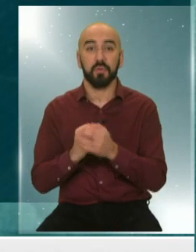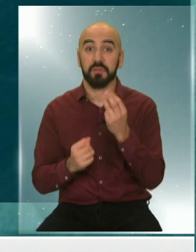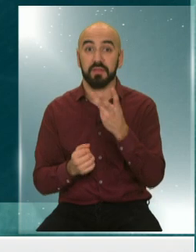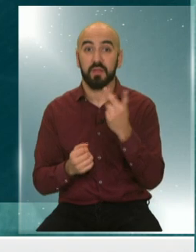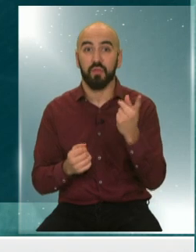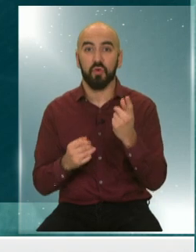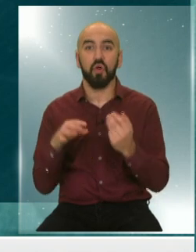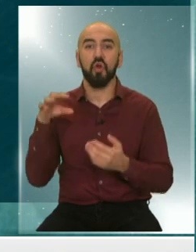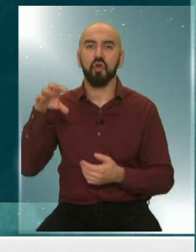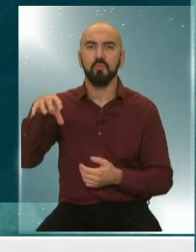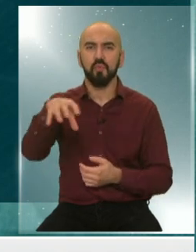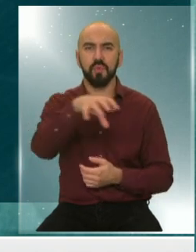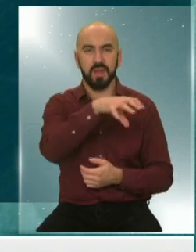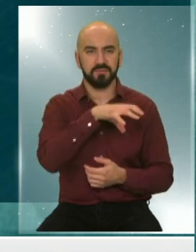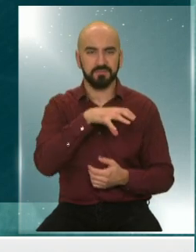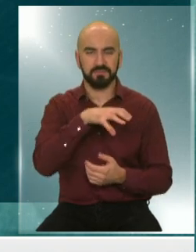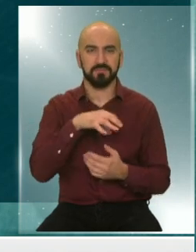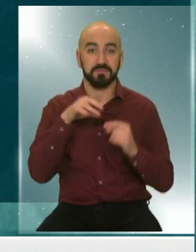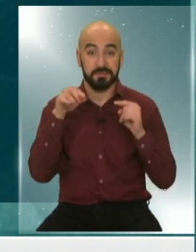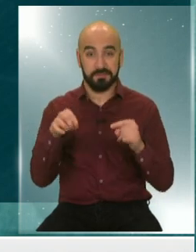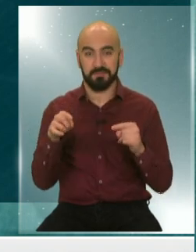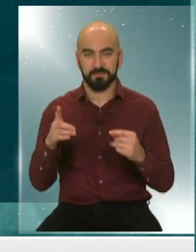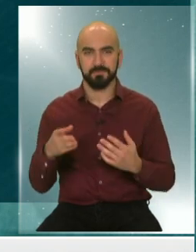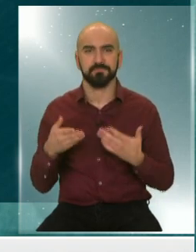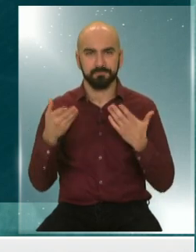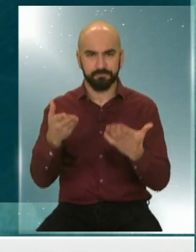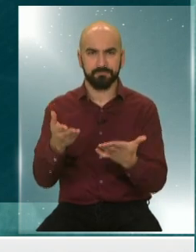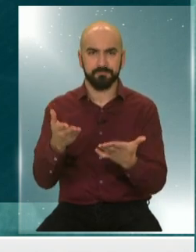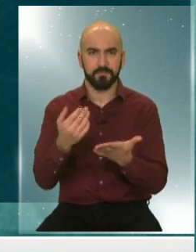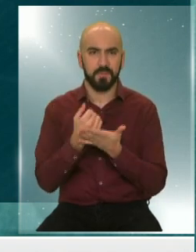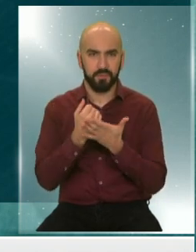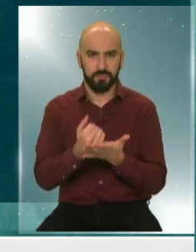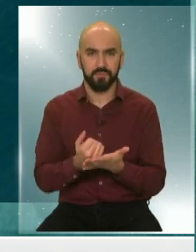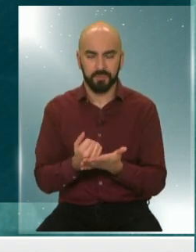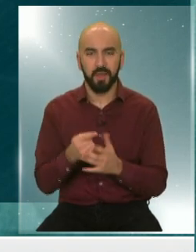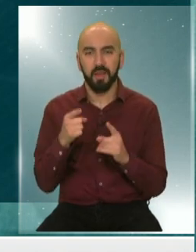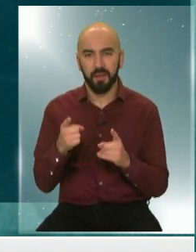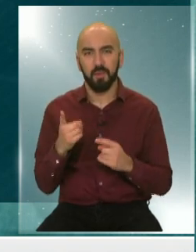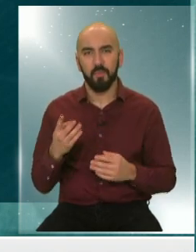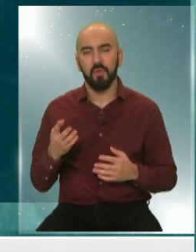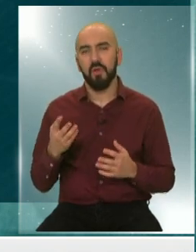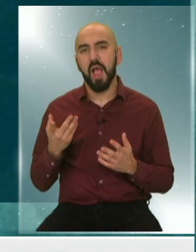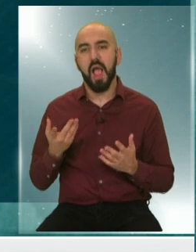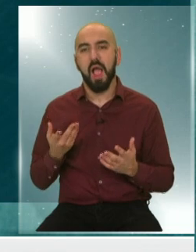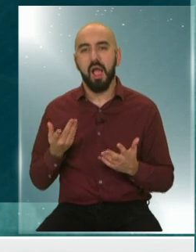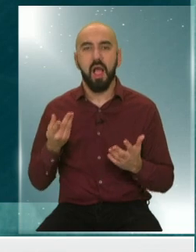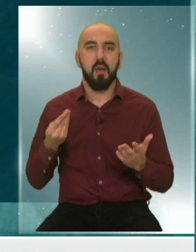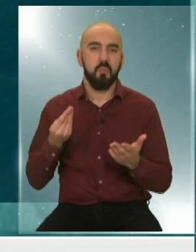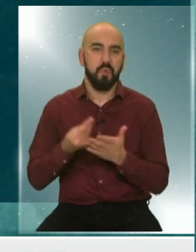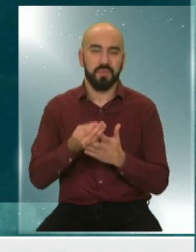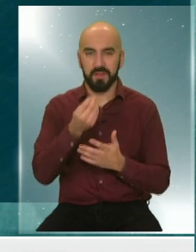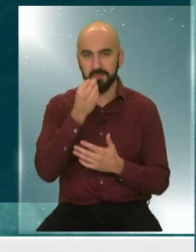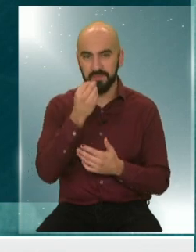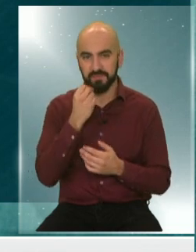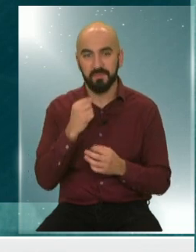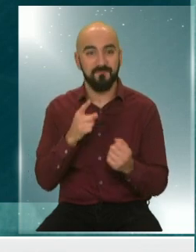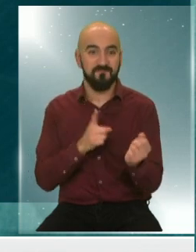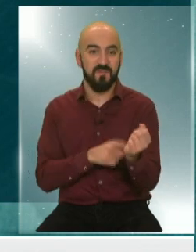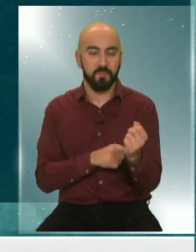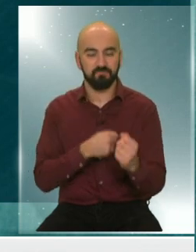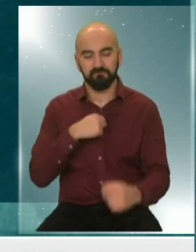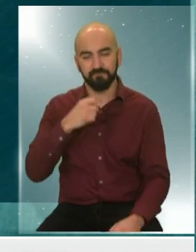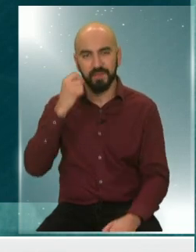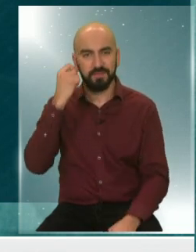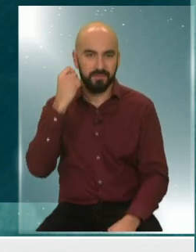mismo tiempo entregando esta ayuda, este complemento alimenticio para las familias que yo entiendo,